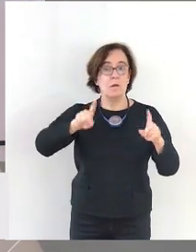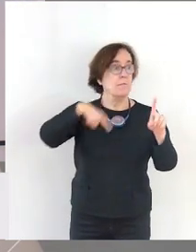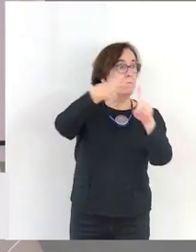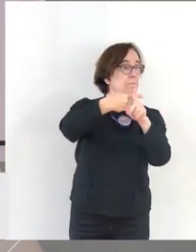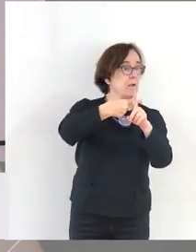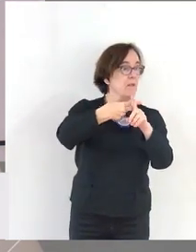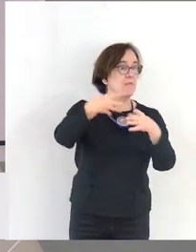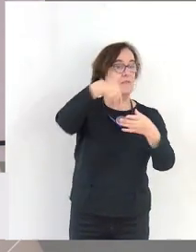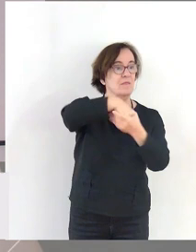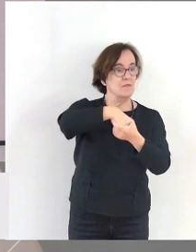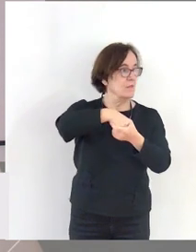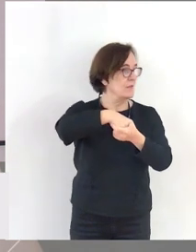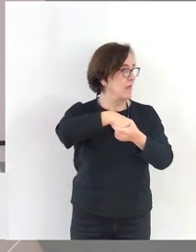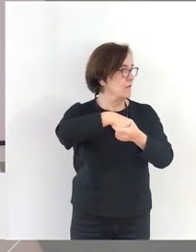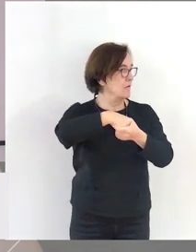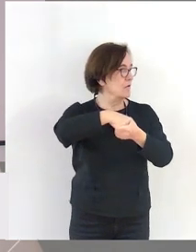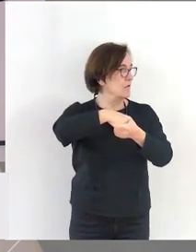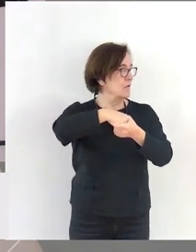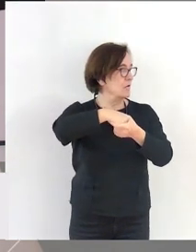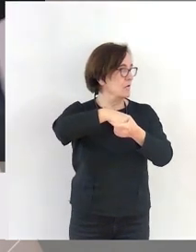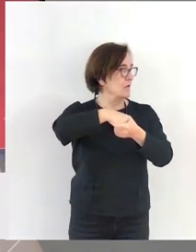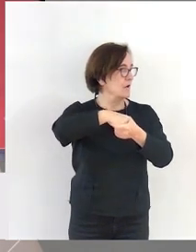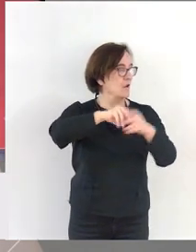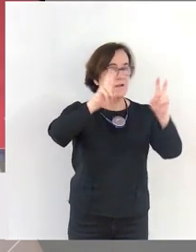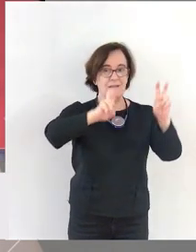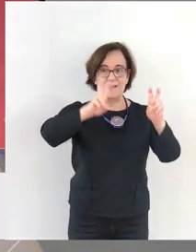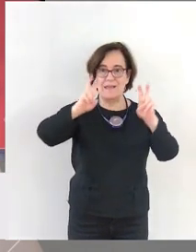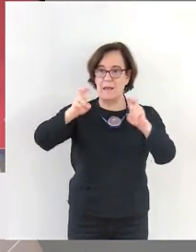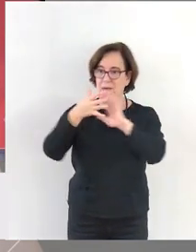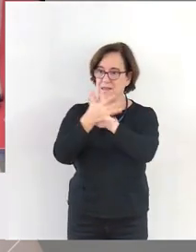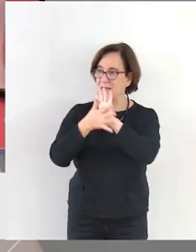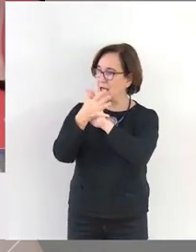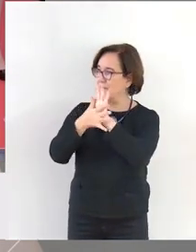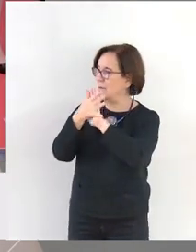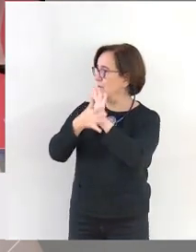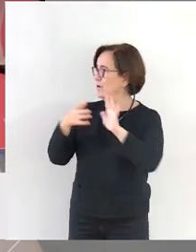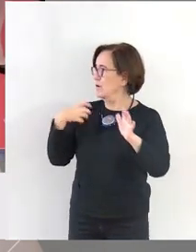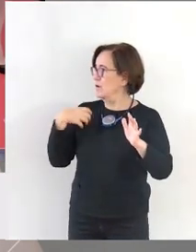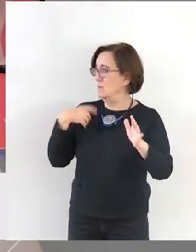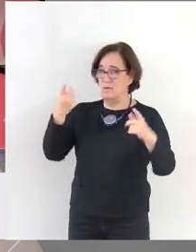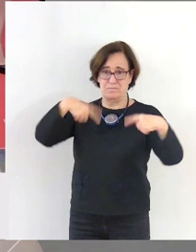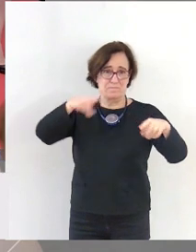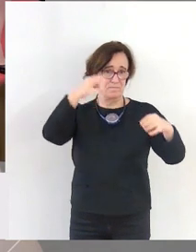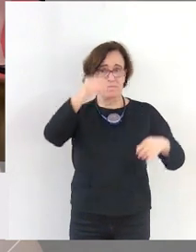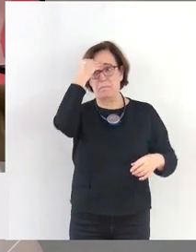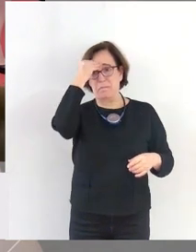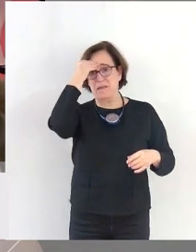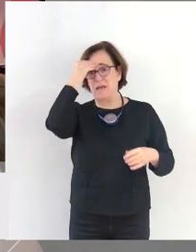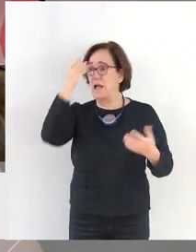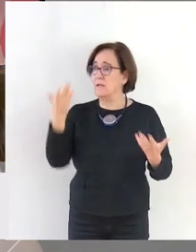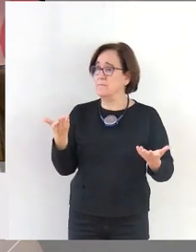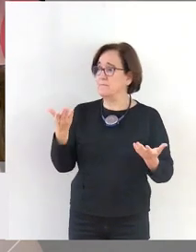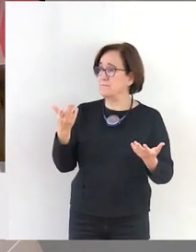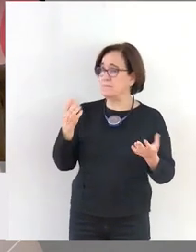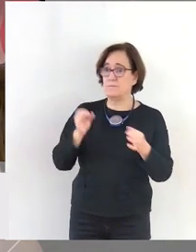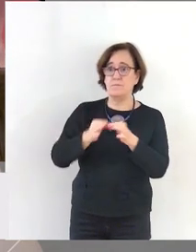dentro del de la fuerza eh de los los temas que estamos tratando yo no puedo seguro que vosotros tampoco pensar cuando tenemos